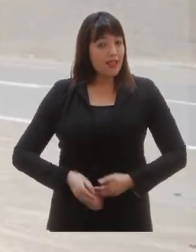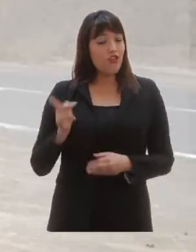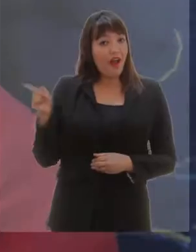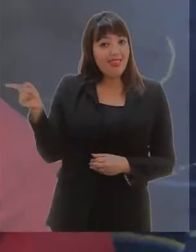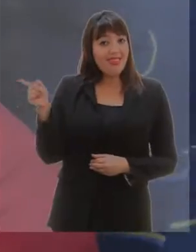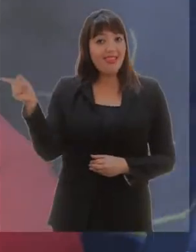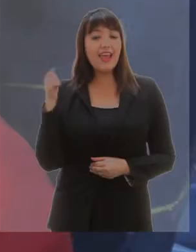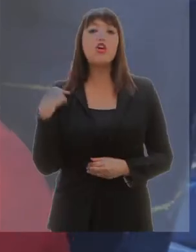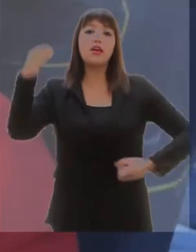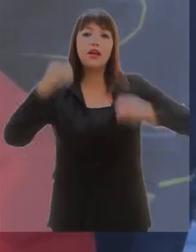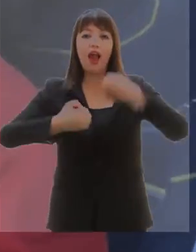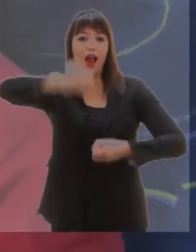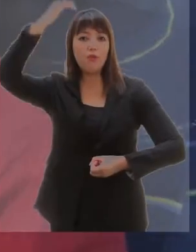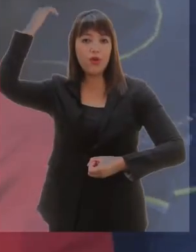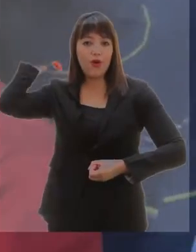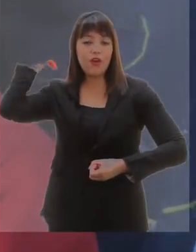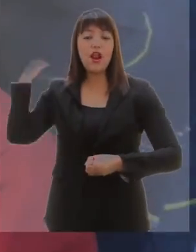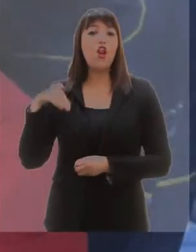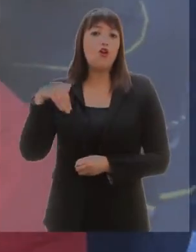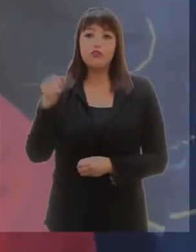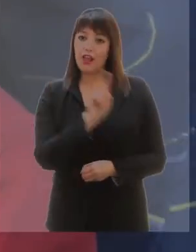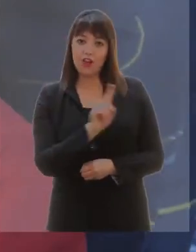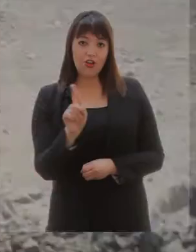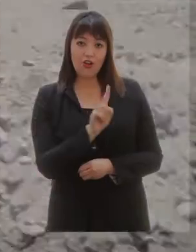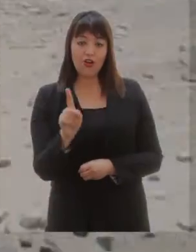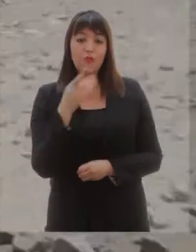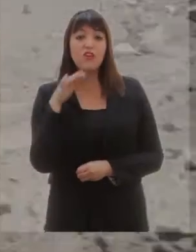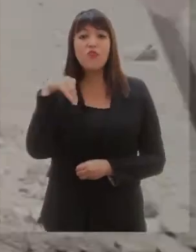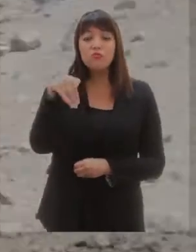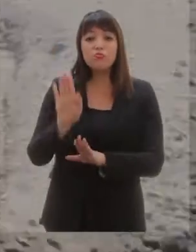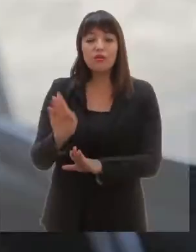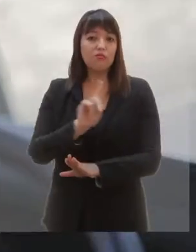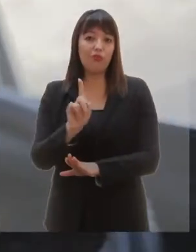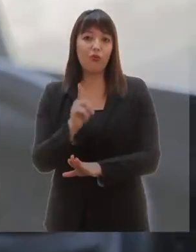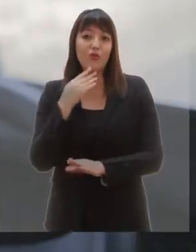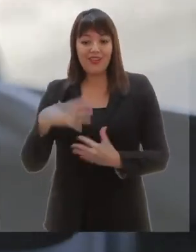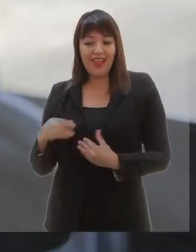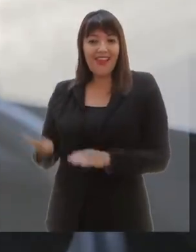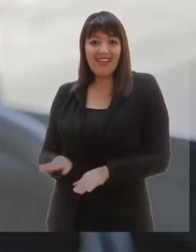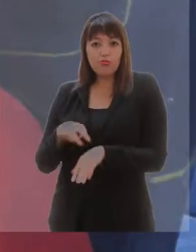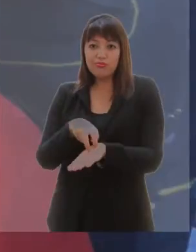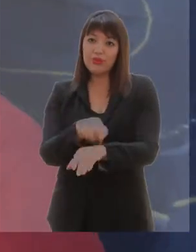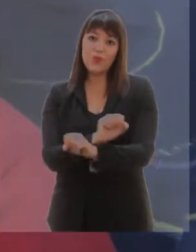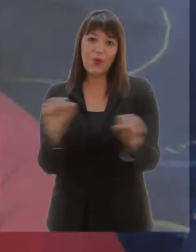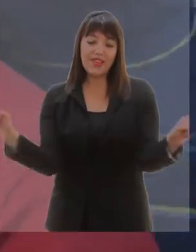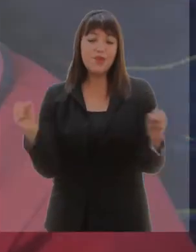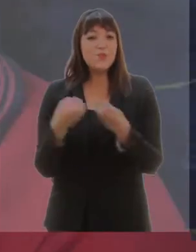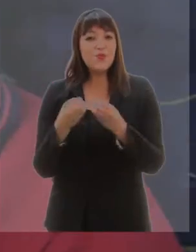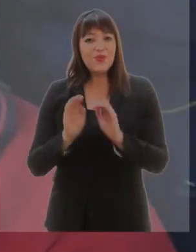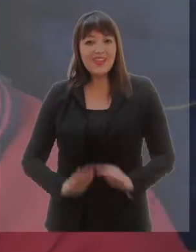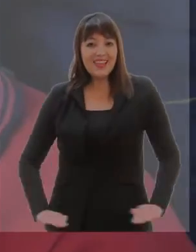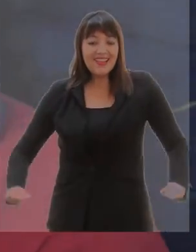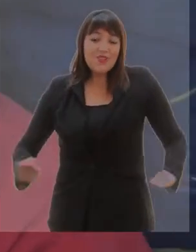Embarazada y todo, hacía deo, camiones, los buses no, porque los buses no los paraban. Como tenía igual varios